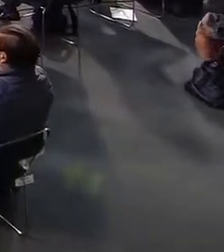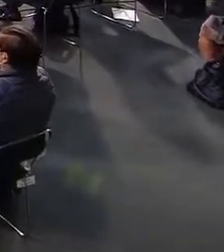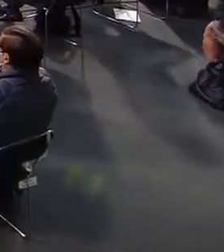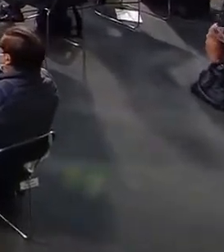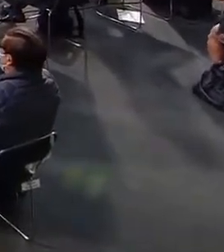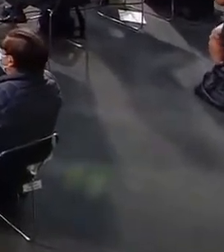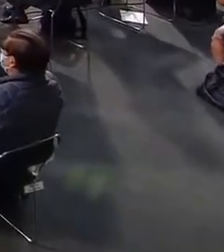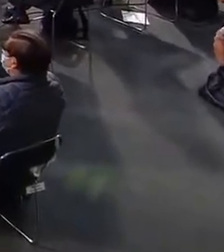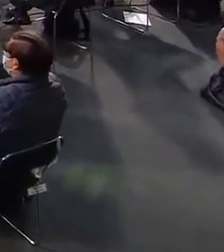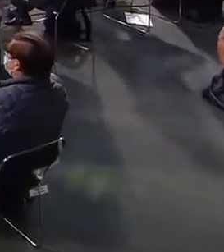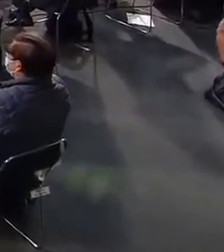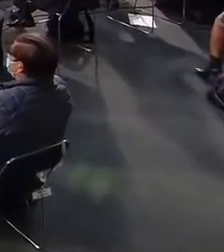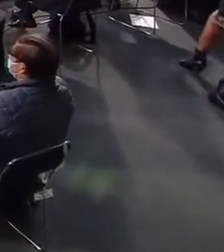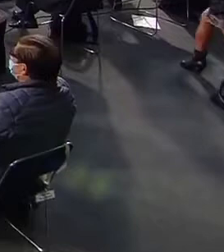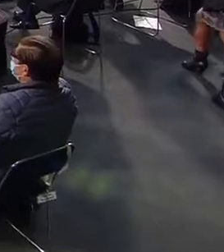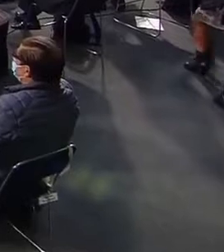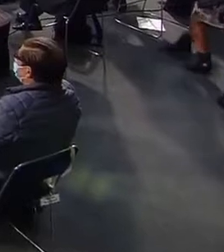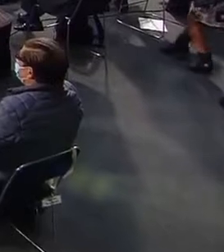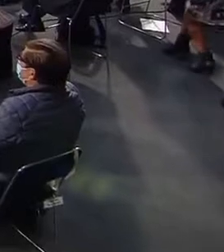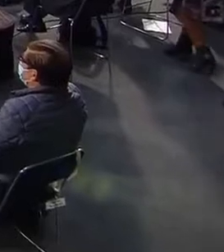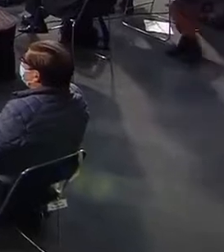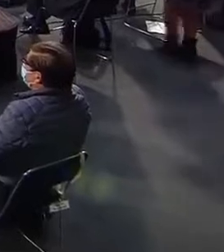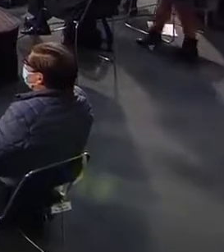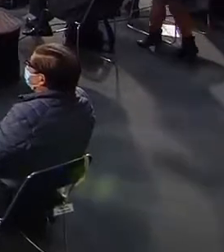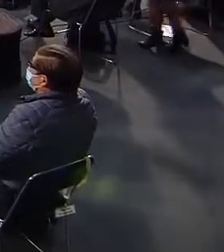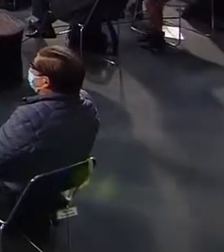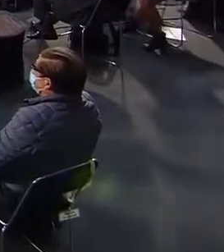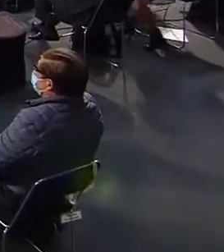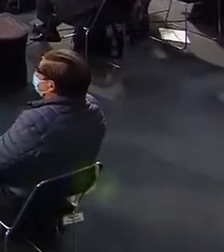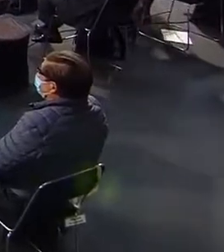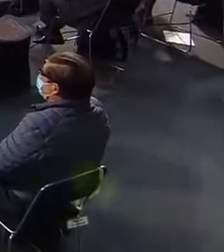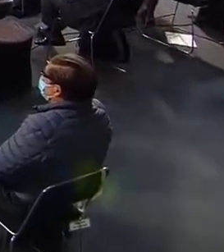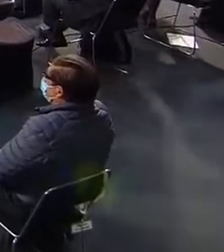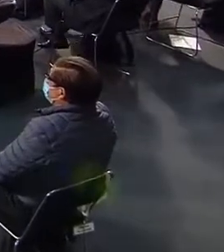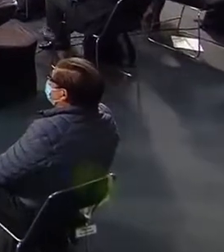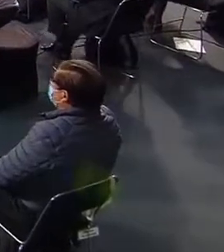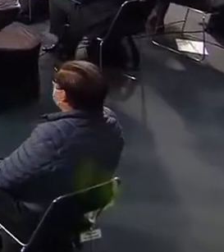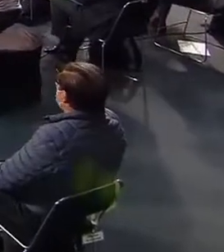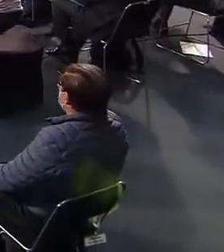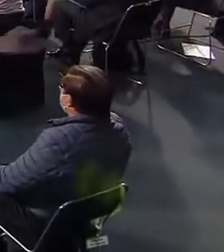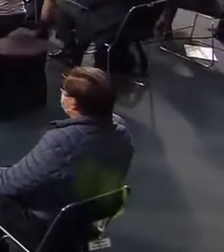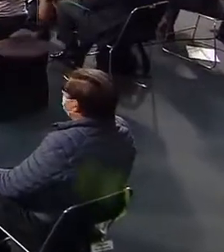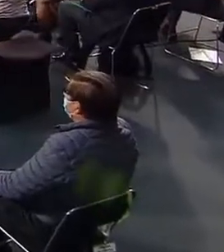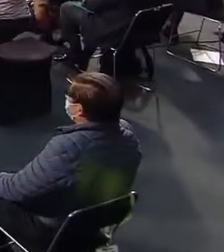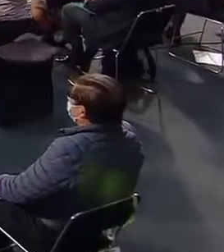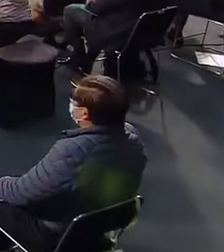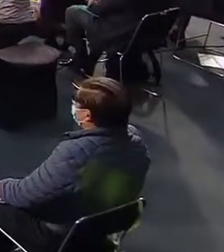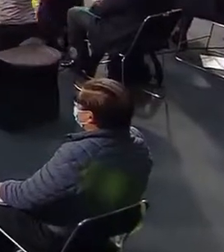A mí me corresponde ya, pero me faltan como 10 días.